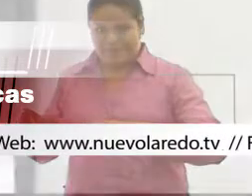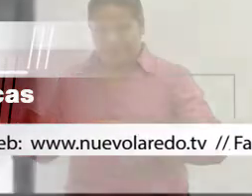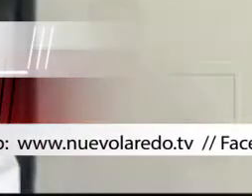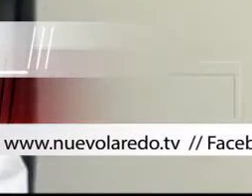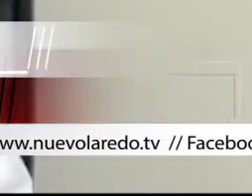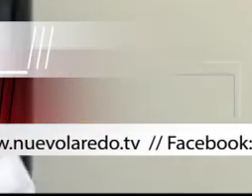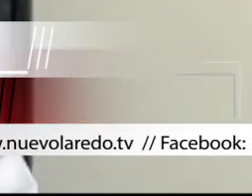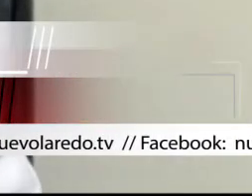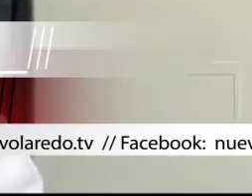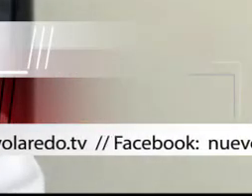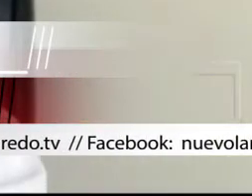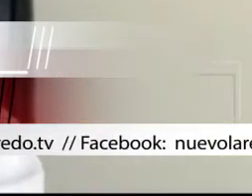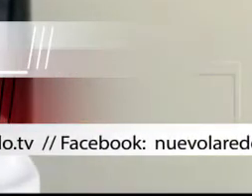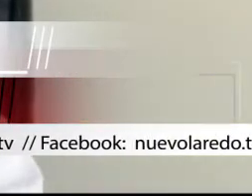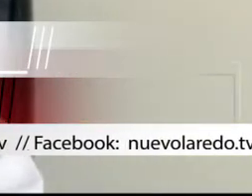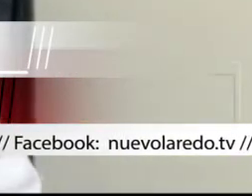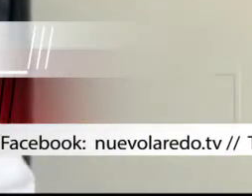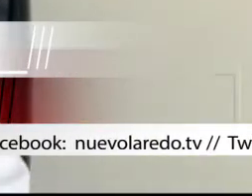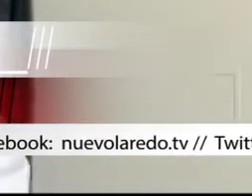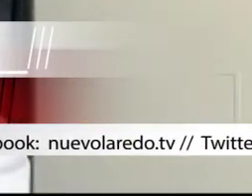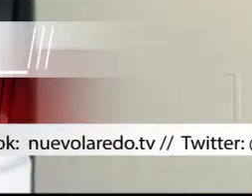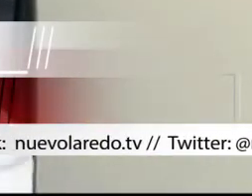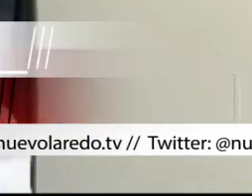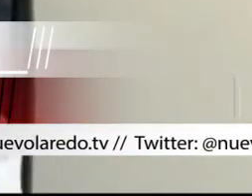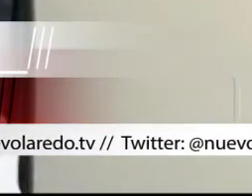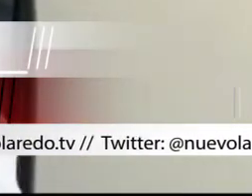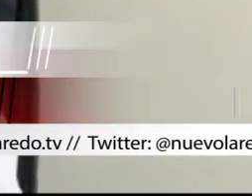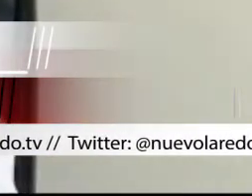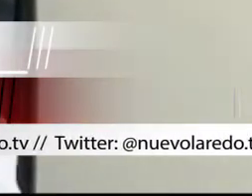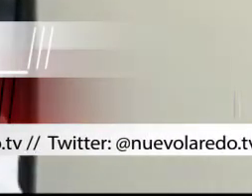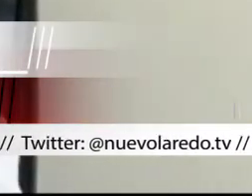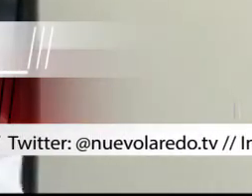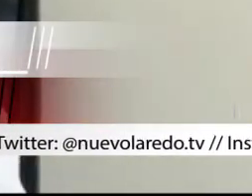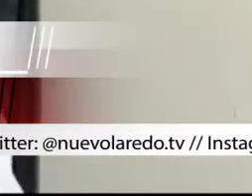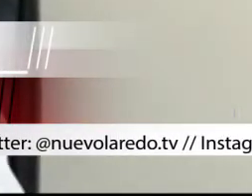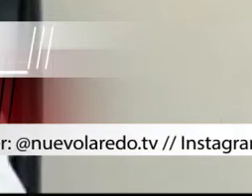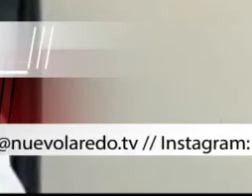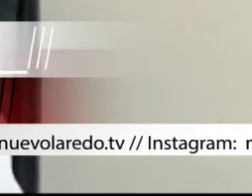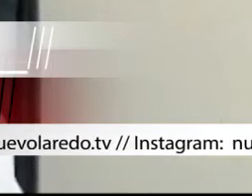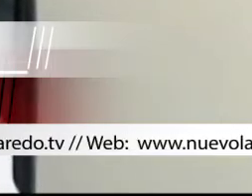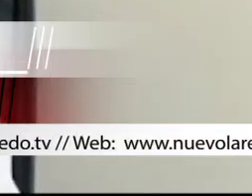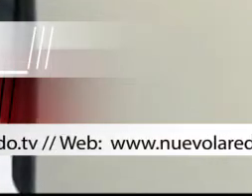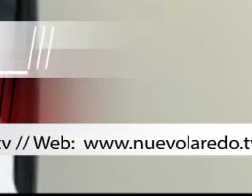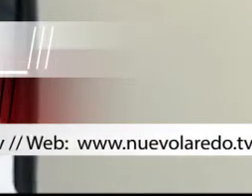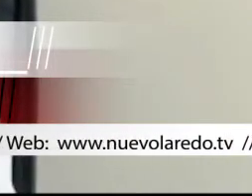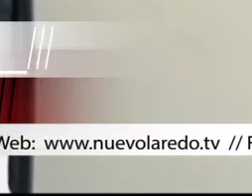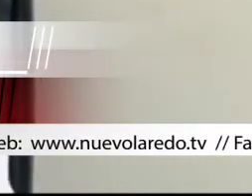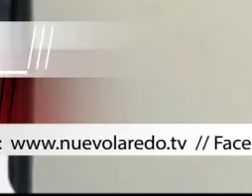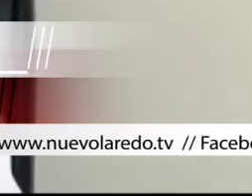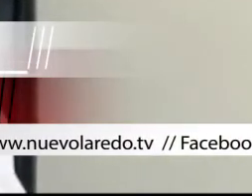si se toma nota nada más de los temas a dar, posteriormente